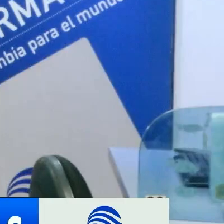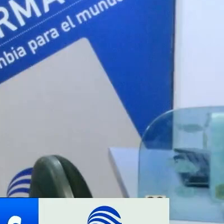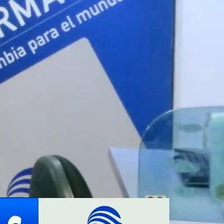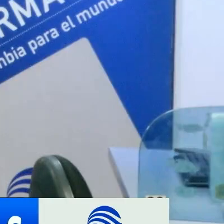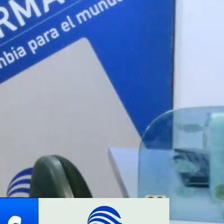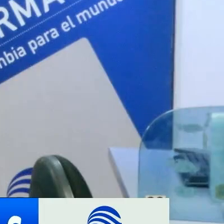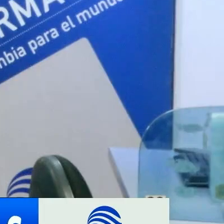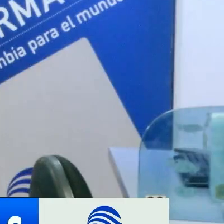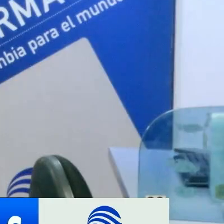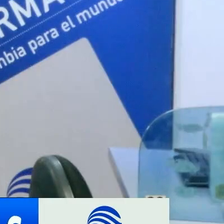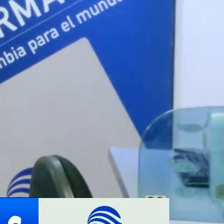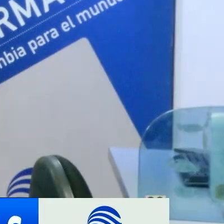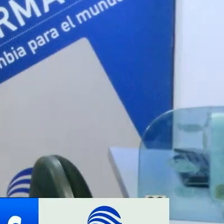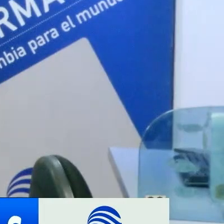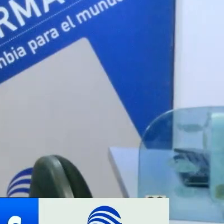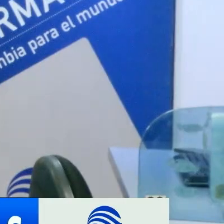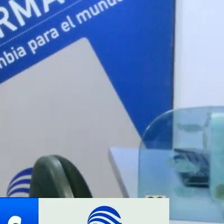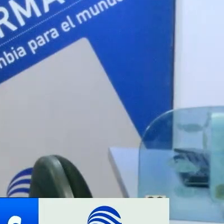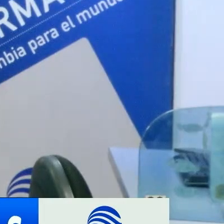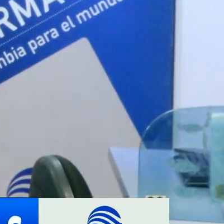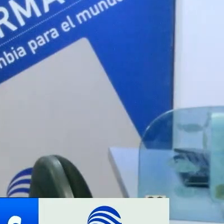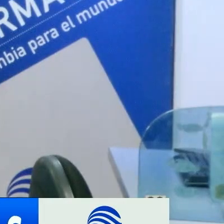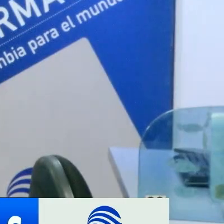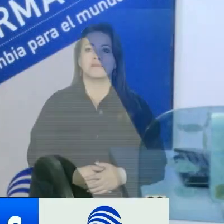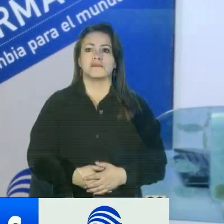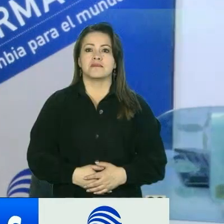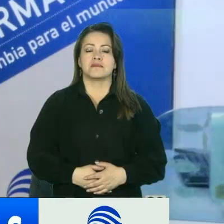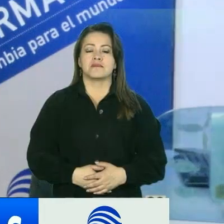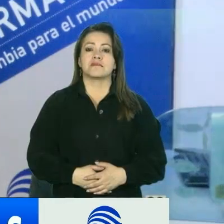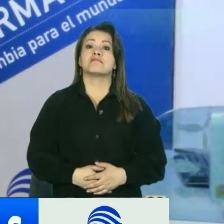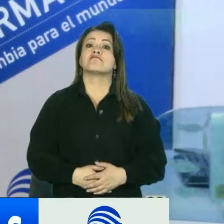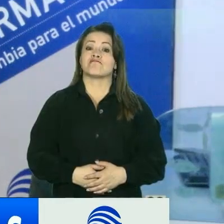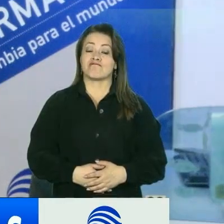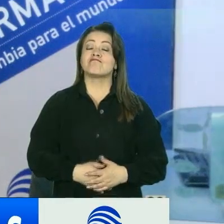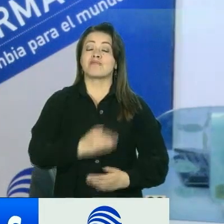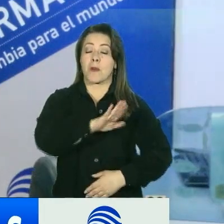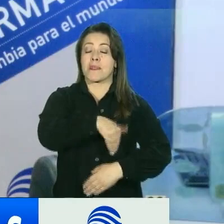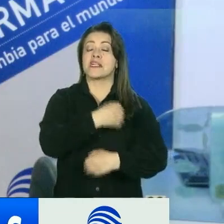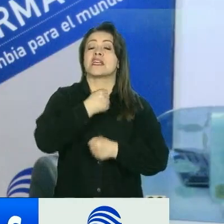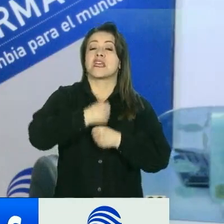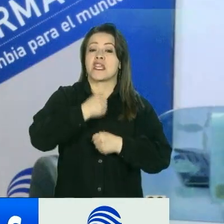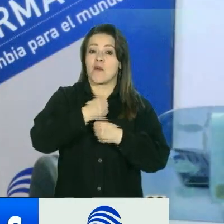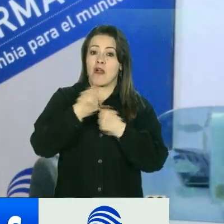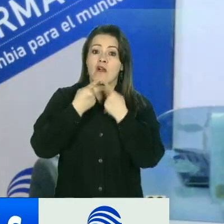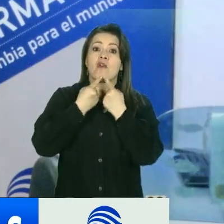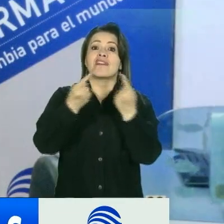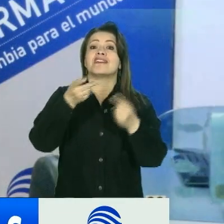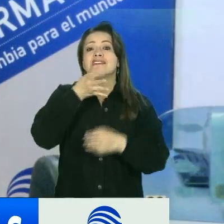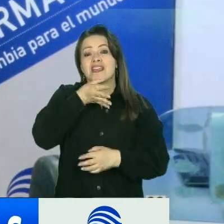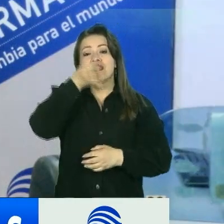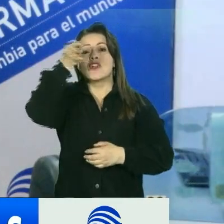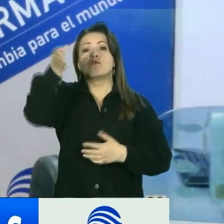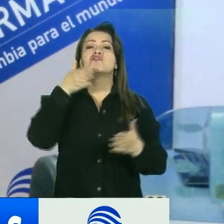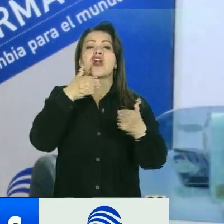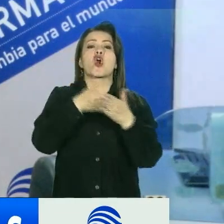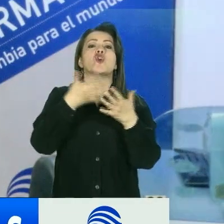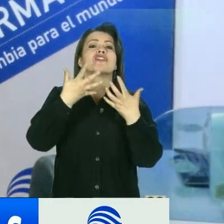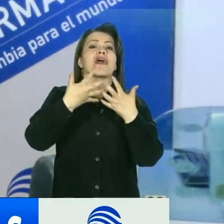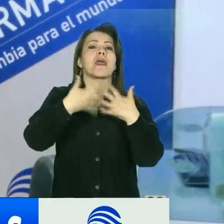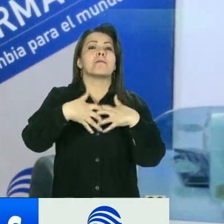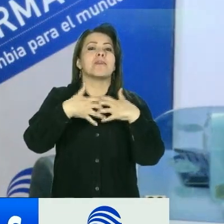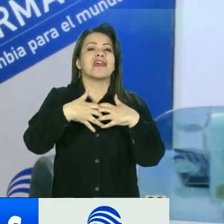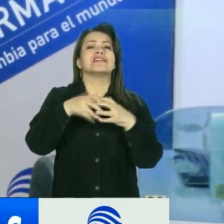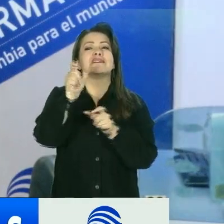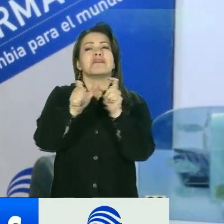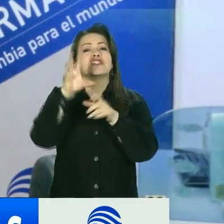la propia ministra de Trabajo y lo que venimos enunciando, pero es ella misma la que ha hecho esa denuncia que la eleva y lo cual